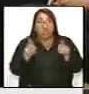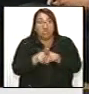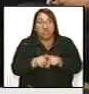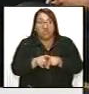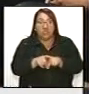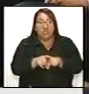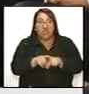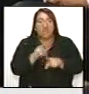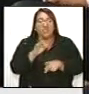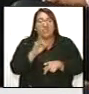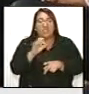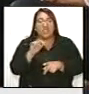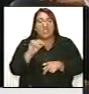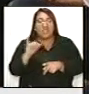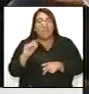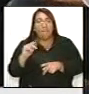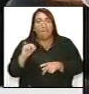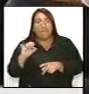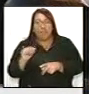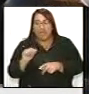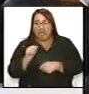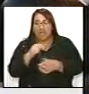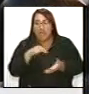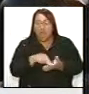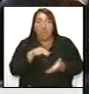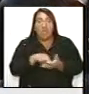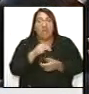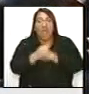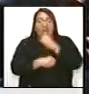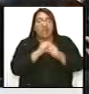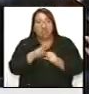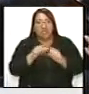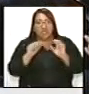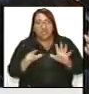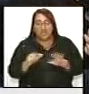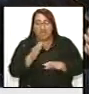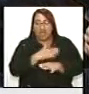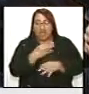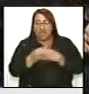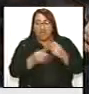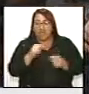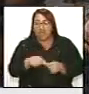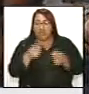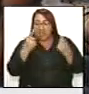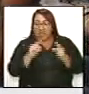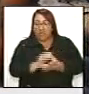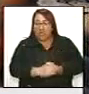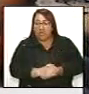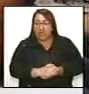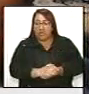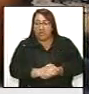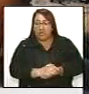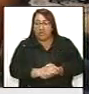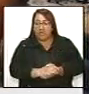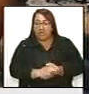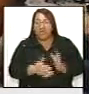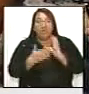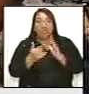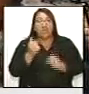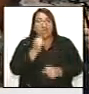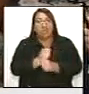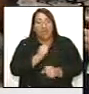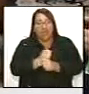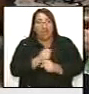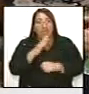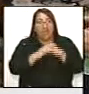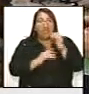Xi Jinping en noviembre del año 2016. Explicó que dichos acuerdos se refieren a obras